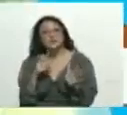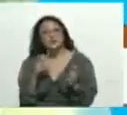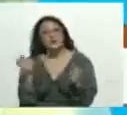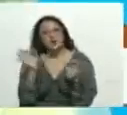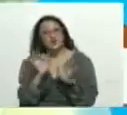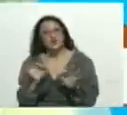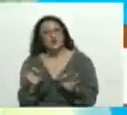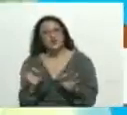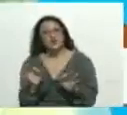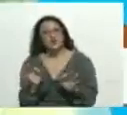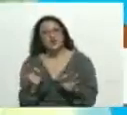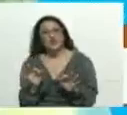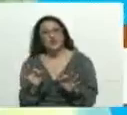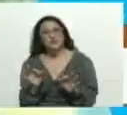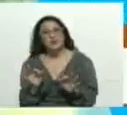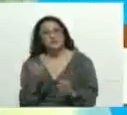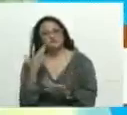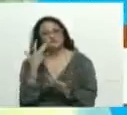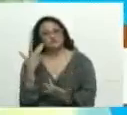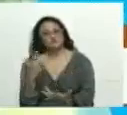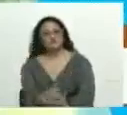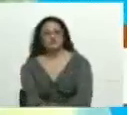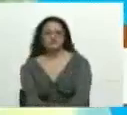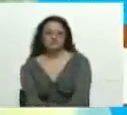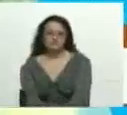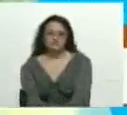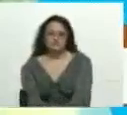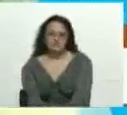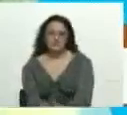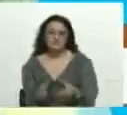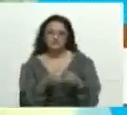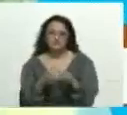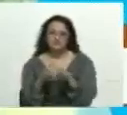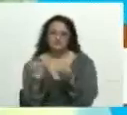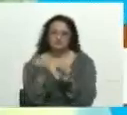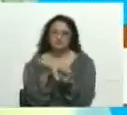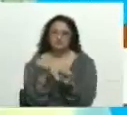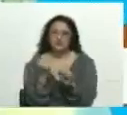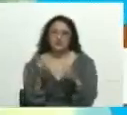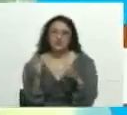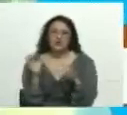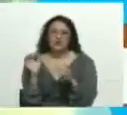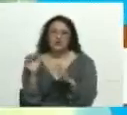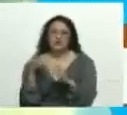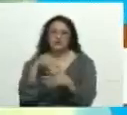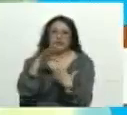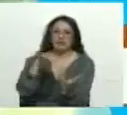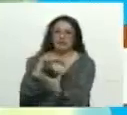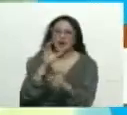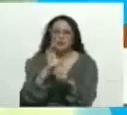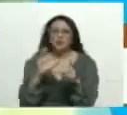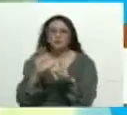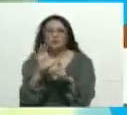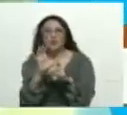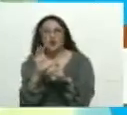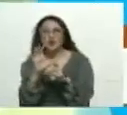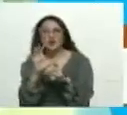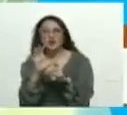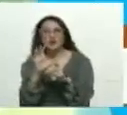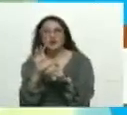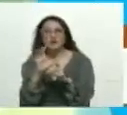modelo una visión colectiva que pueda contrarrestar el avasallamiento cultural que nos pretenden hacer